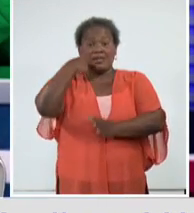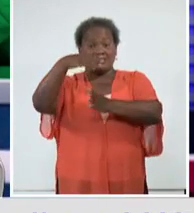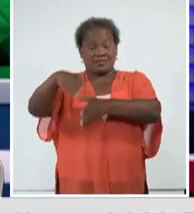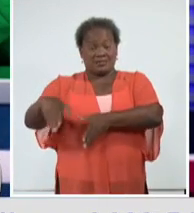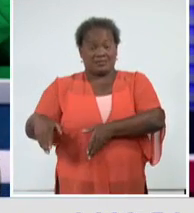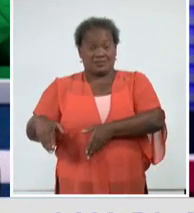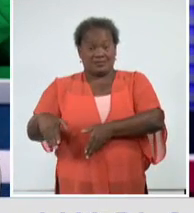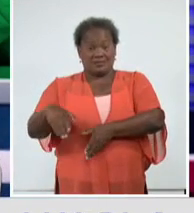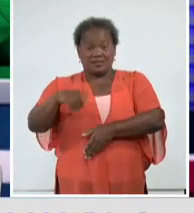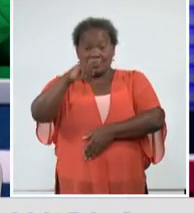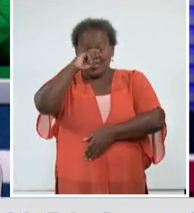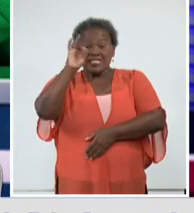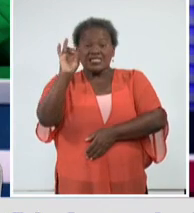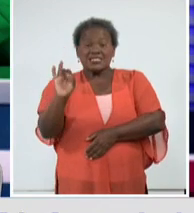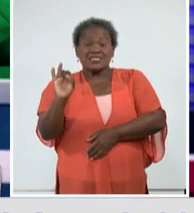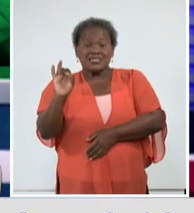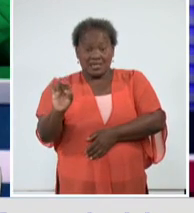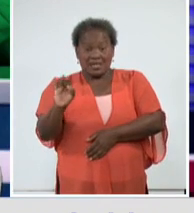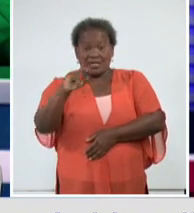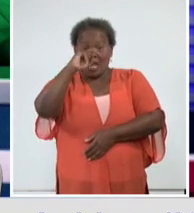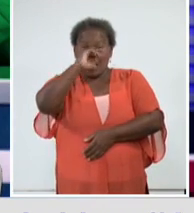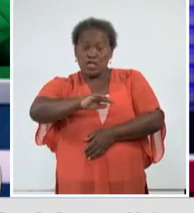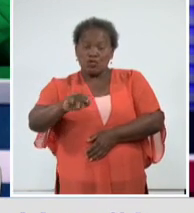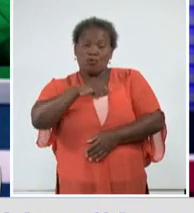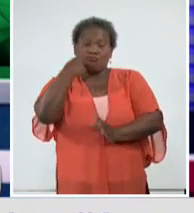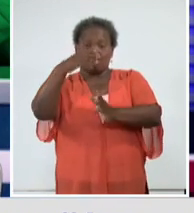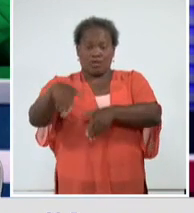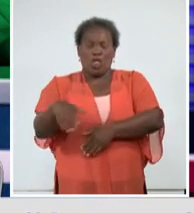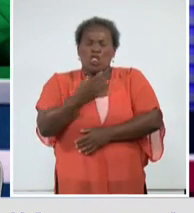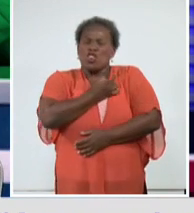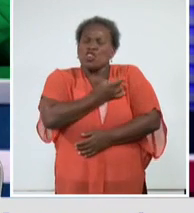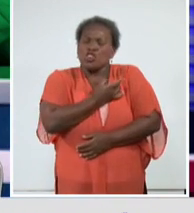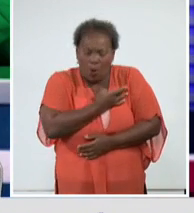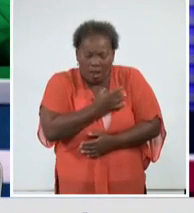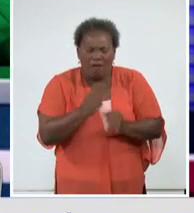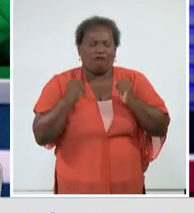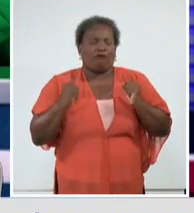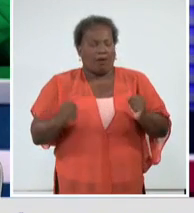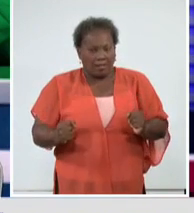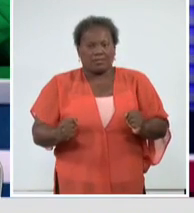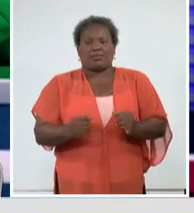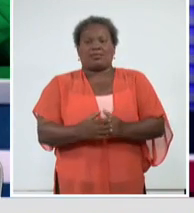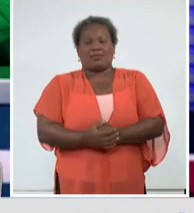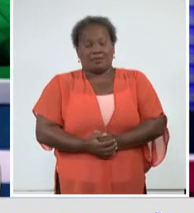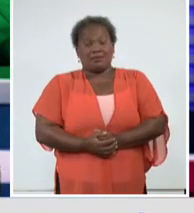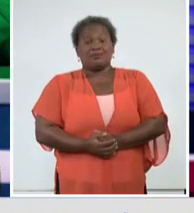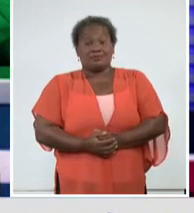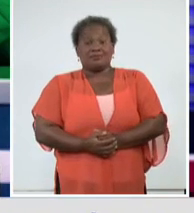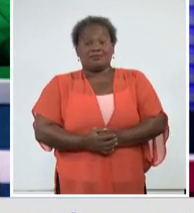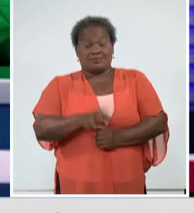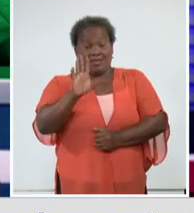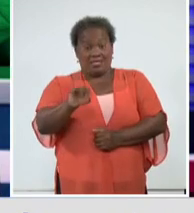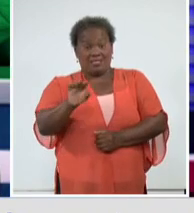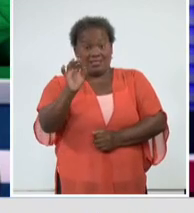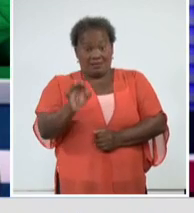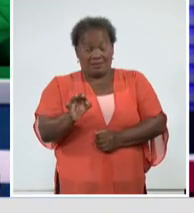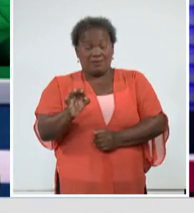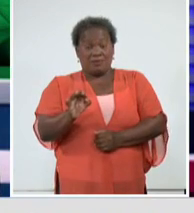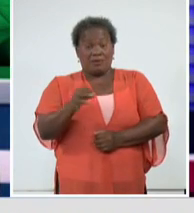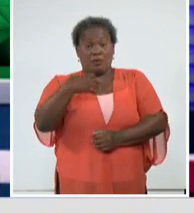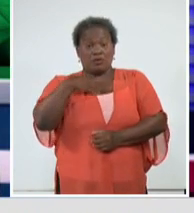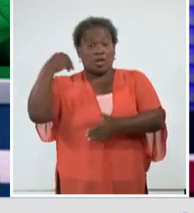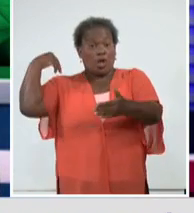acumulamos 7 pacientes fallecidos que duelen muchísimo. Porque realmente decimos, hemos tenido más de 400